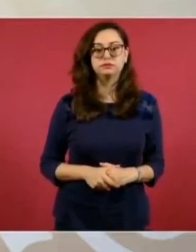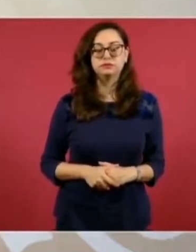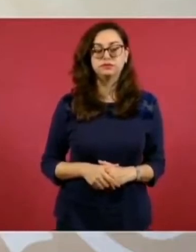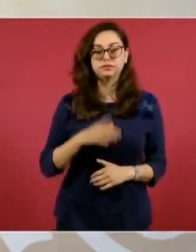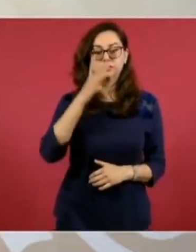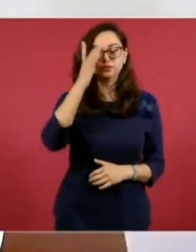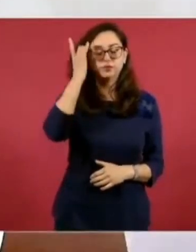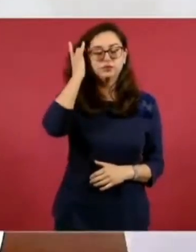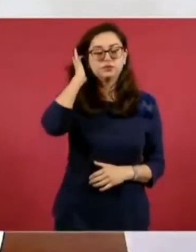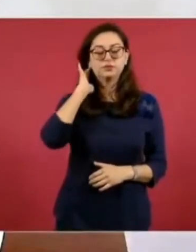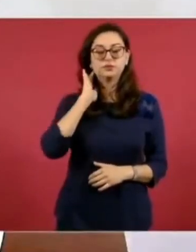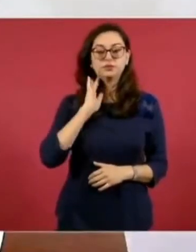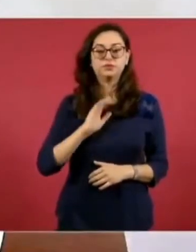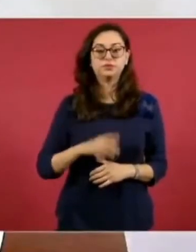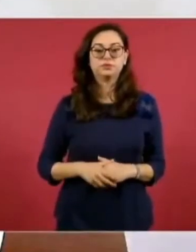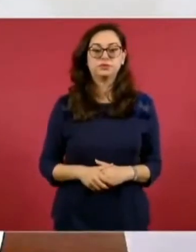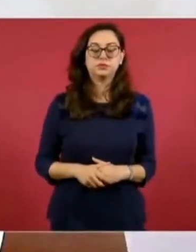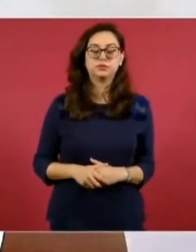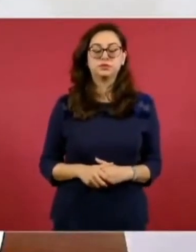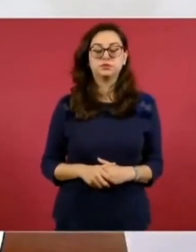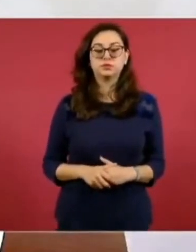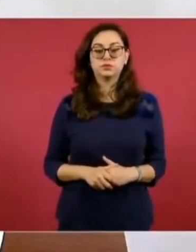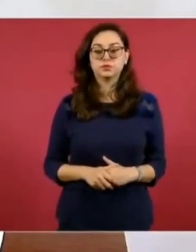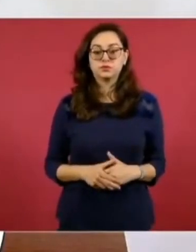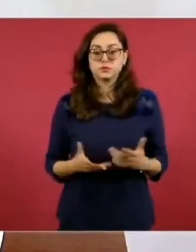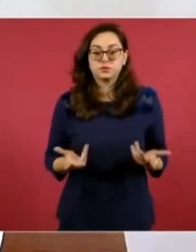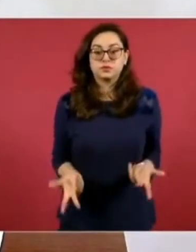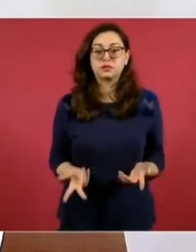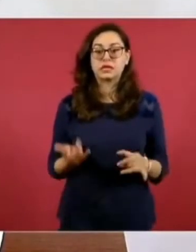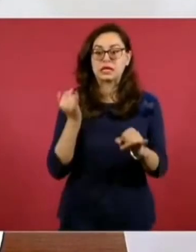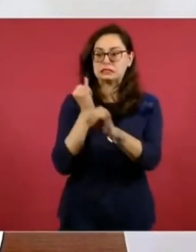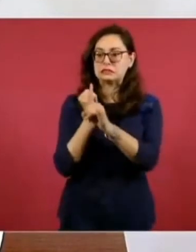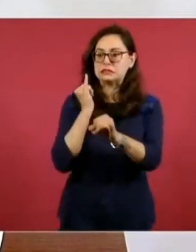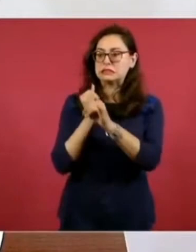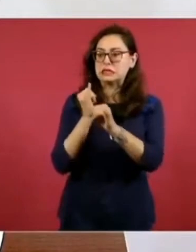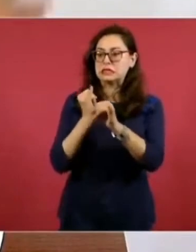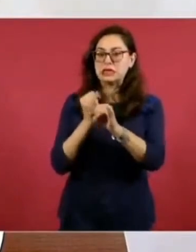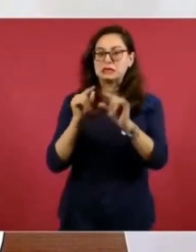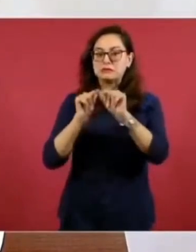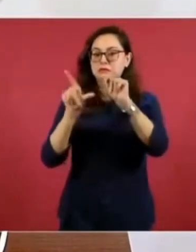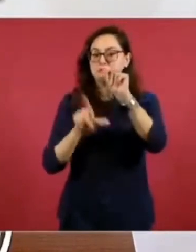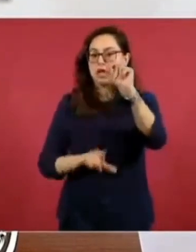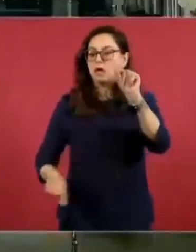comunicar con Internet como quisiéramos a todo el país,